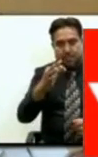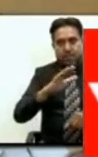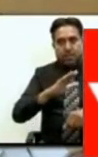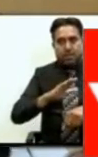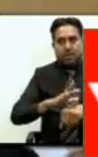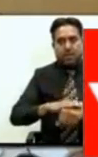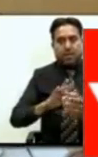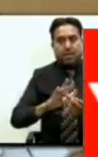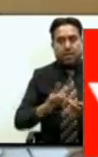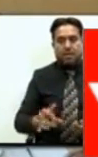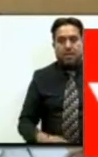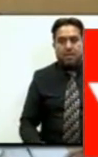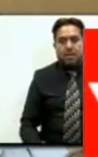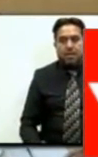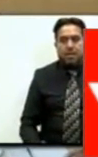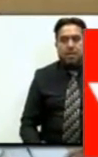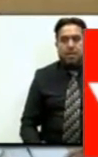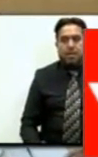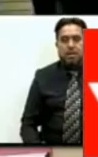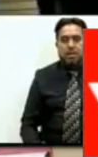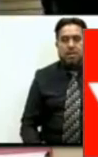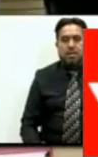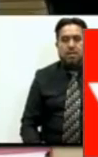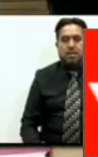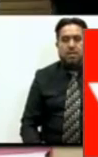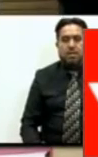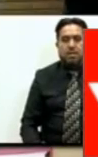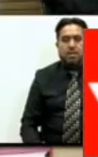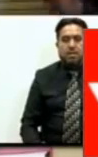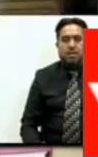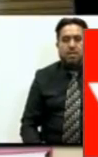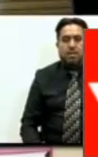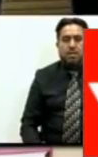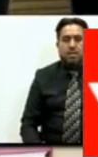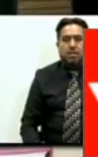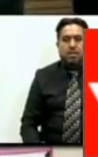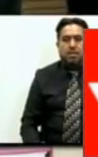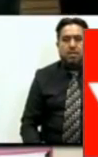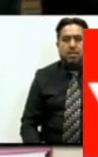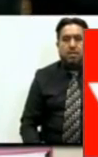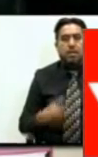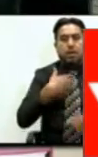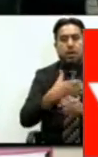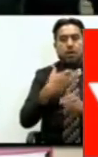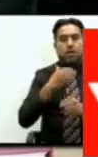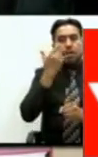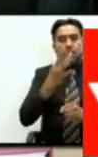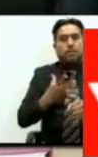diputada por cada alma para que efecto para rectificación de hechos que he hecho diputadas consensos